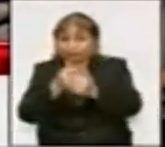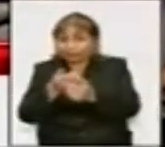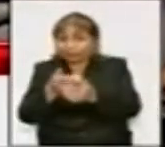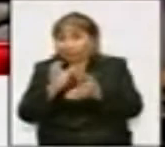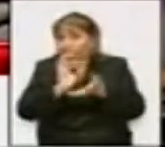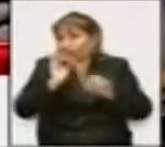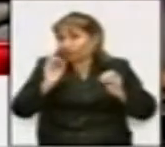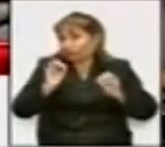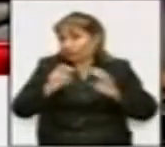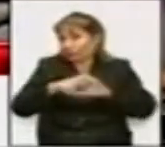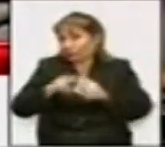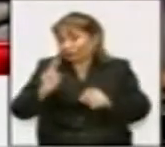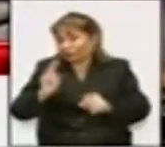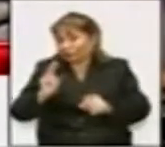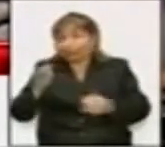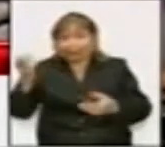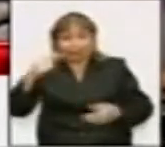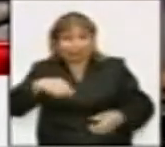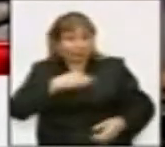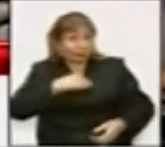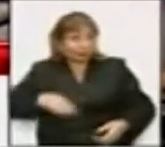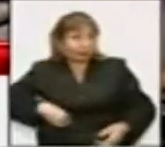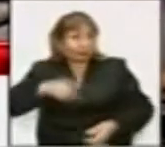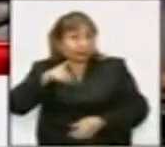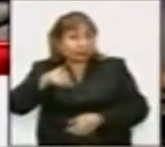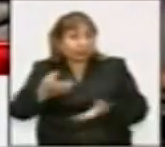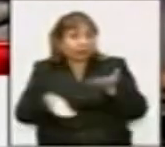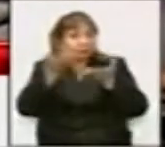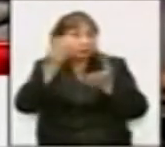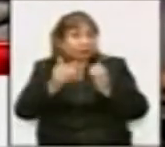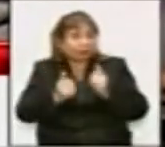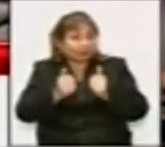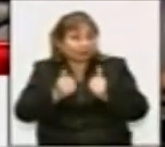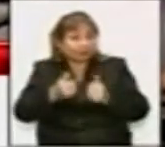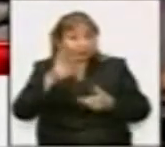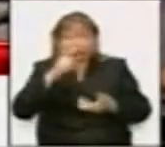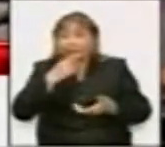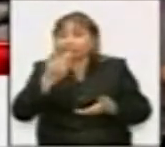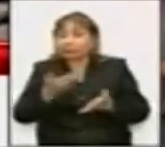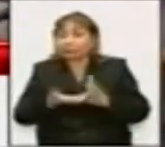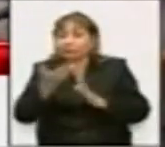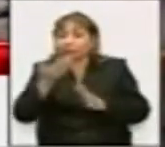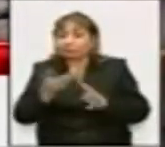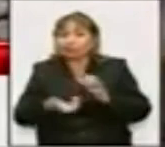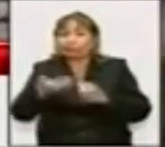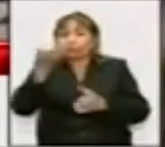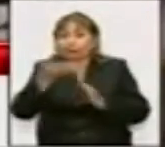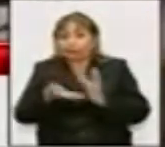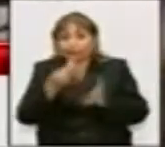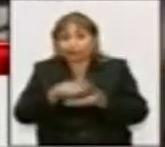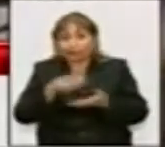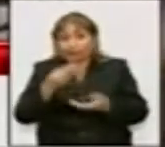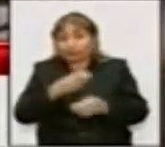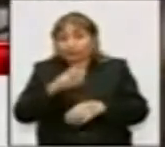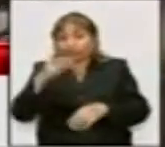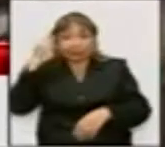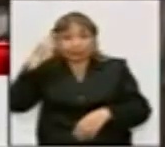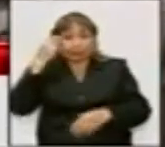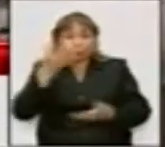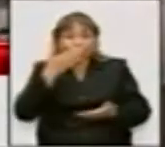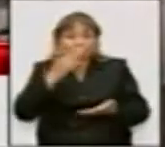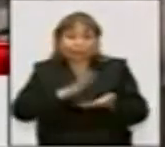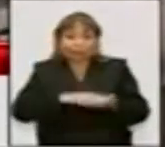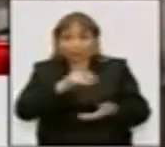disuado se llamó al ministro y porque ha subido la leche porque ha subido porque ha subido la inflación tu política está mal